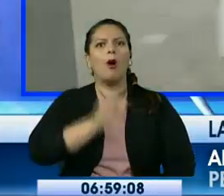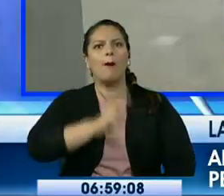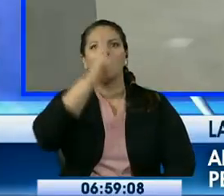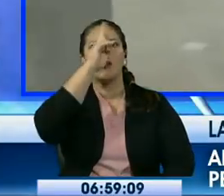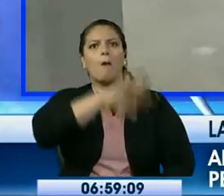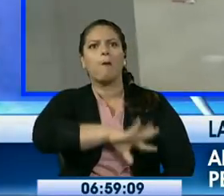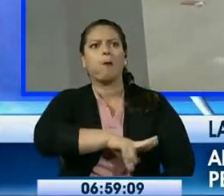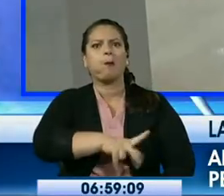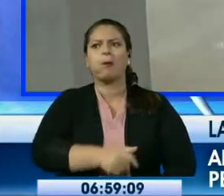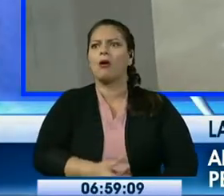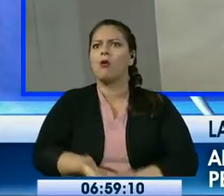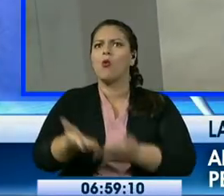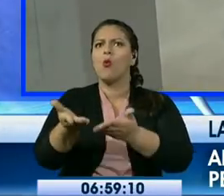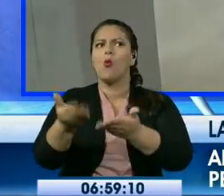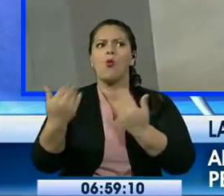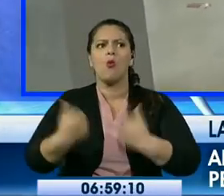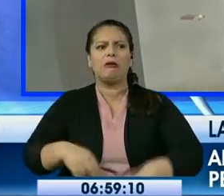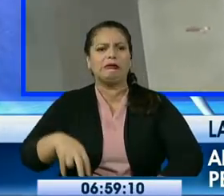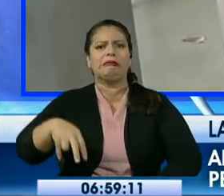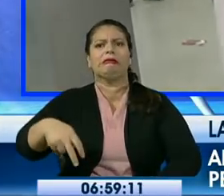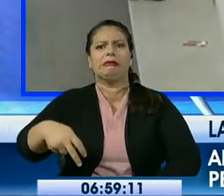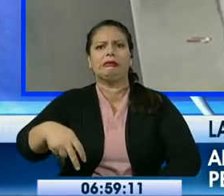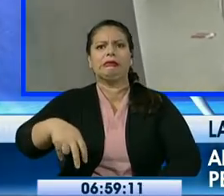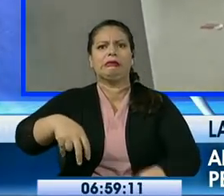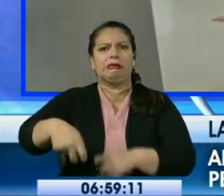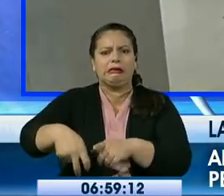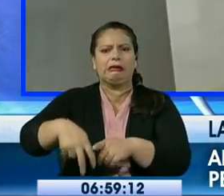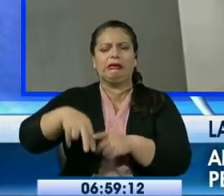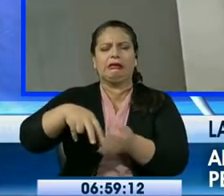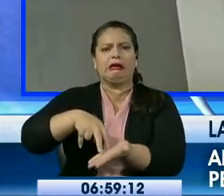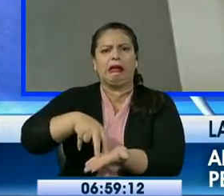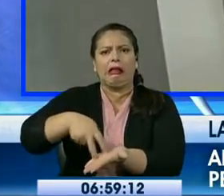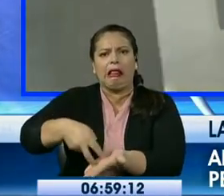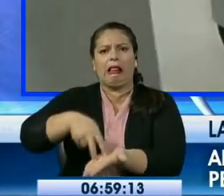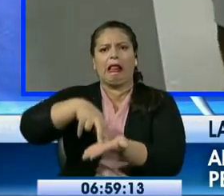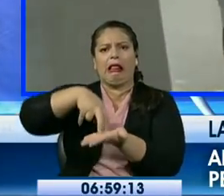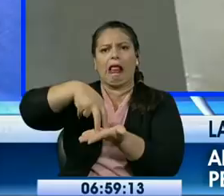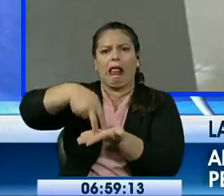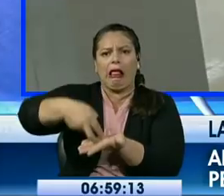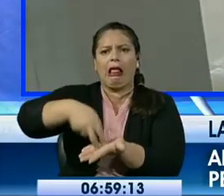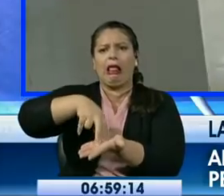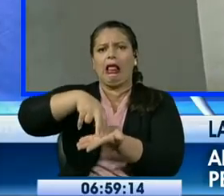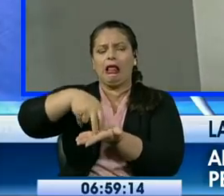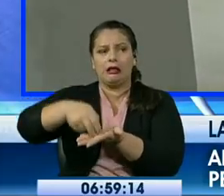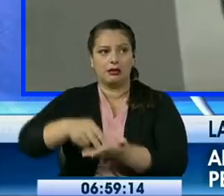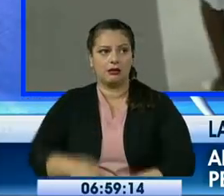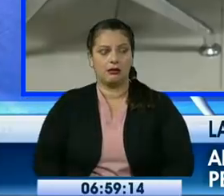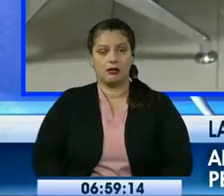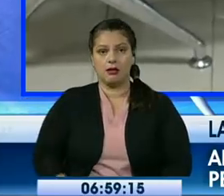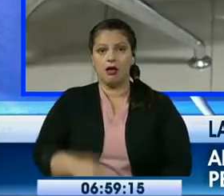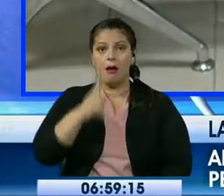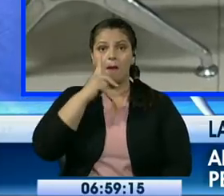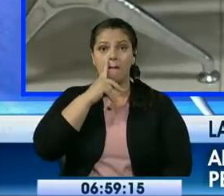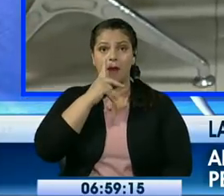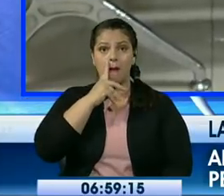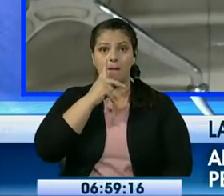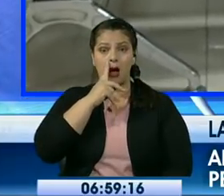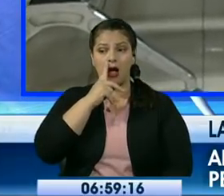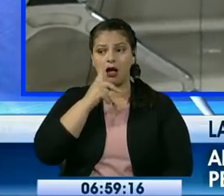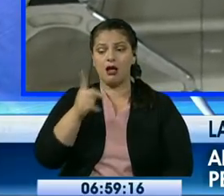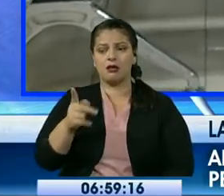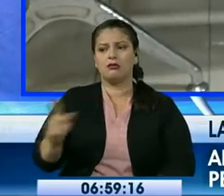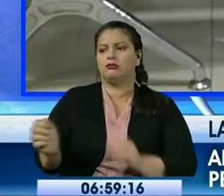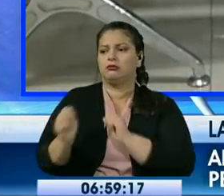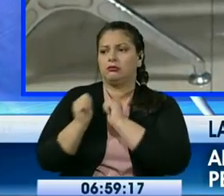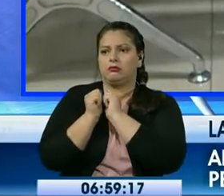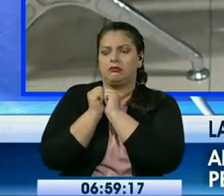cosas que saltan a la vista. Mira, el ciudadano no puede ni siquiera sentar el pie, no puede caminar, está siendo acompañado por sus familiares, pero lo